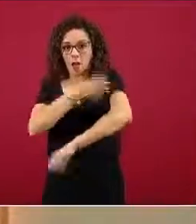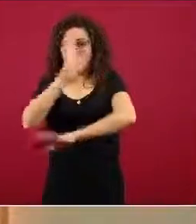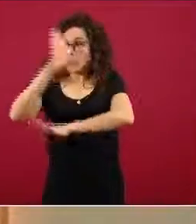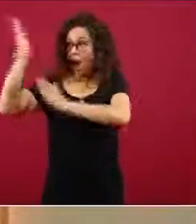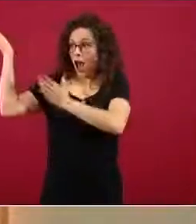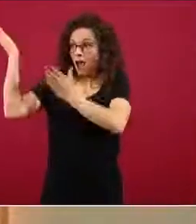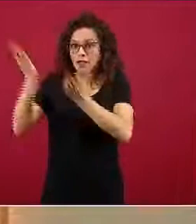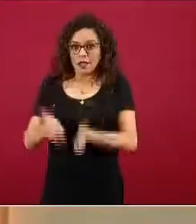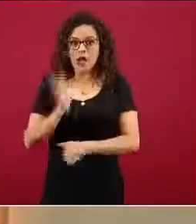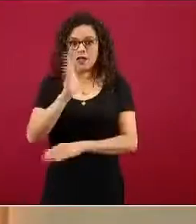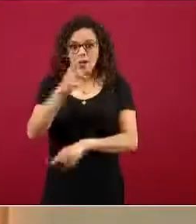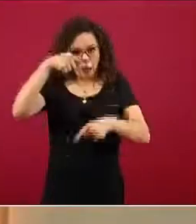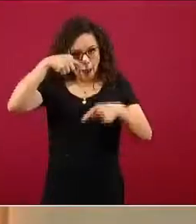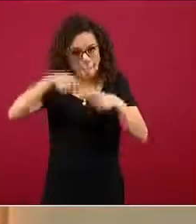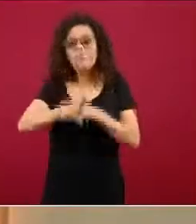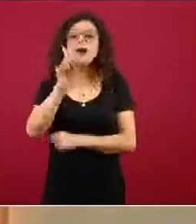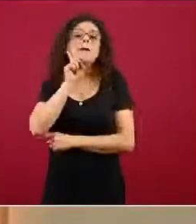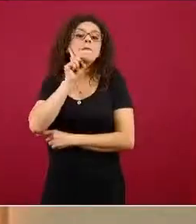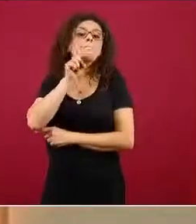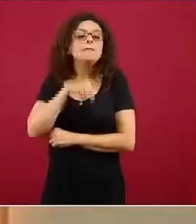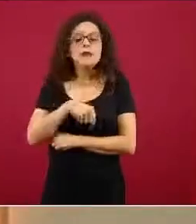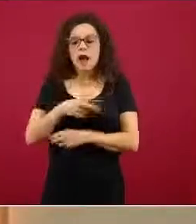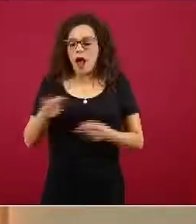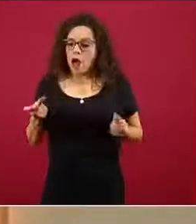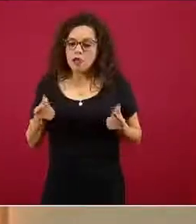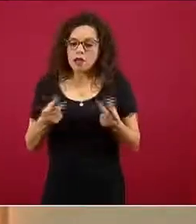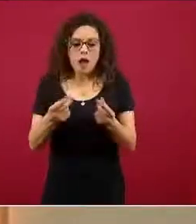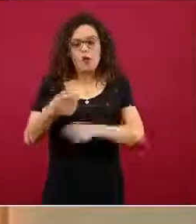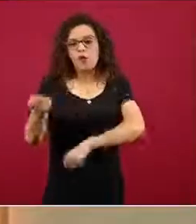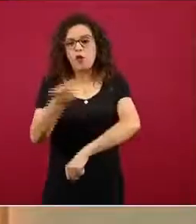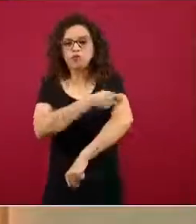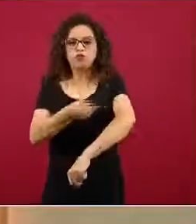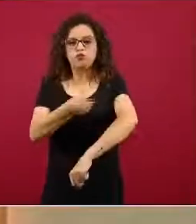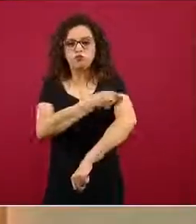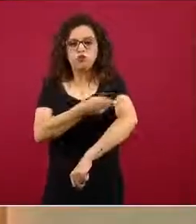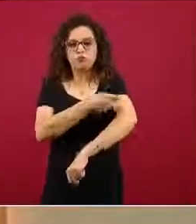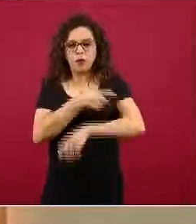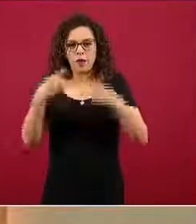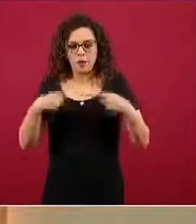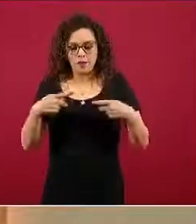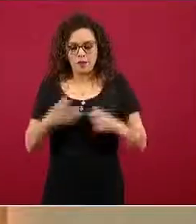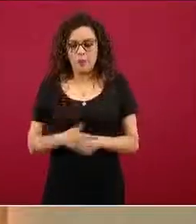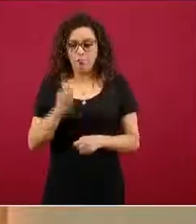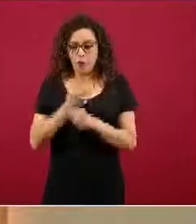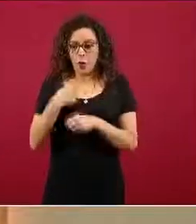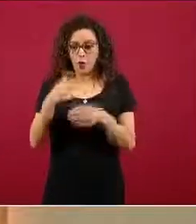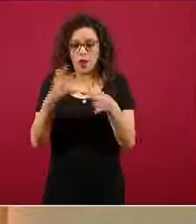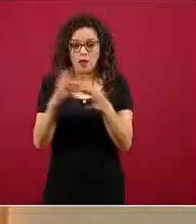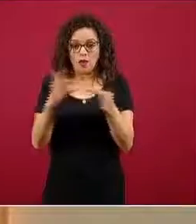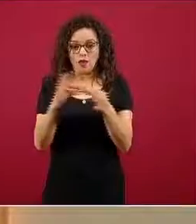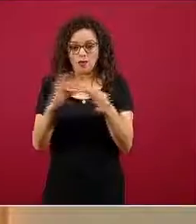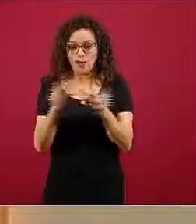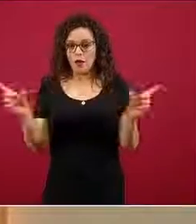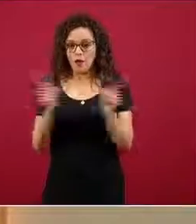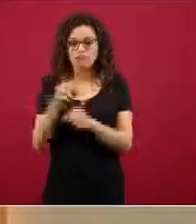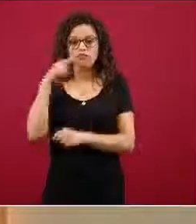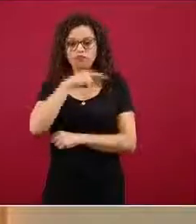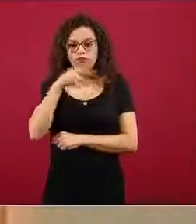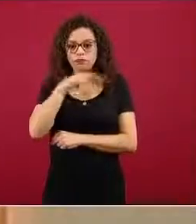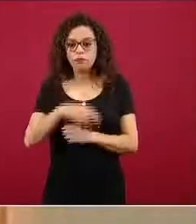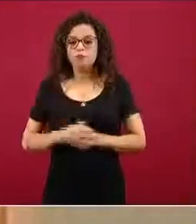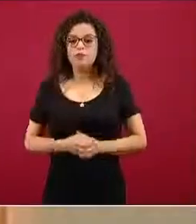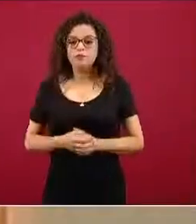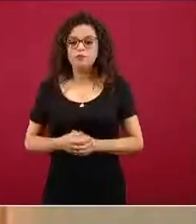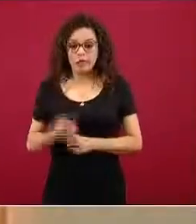poner inmediatamente mañana. Mañana, como explicaré enseguida, se trata de un operativo demostrativo que nos